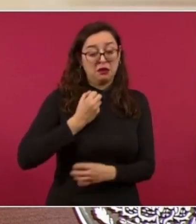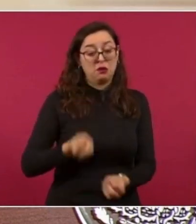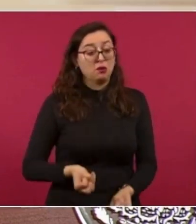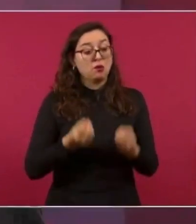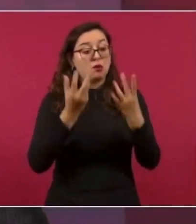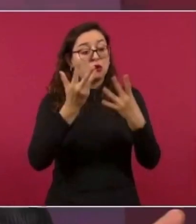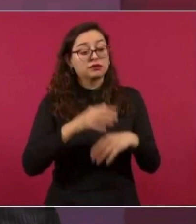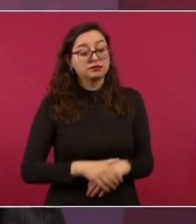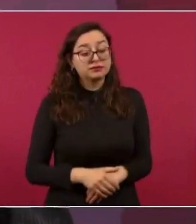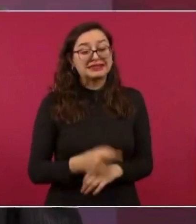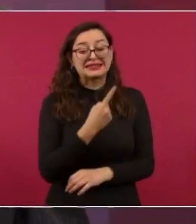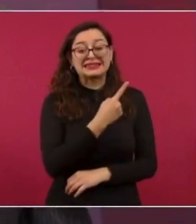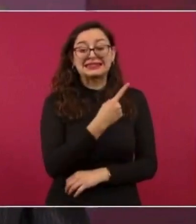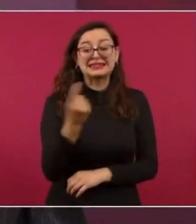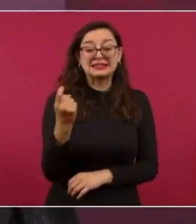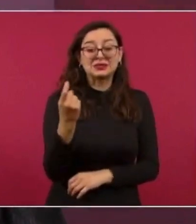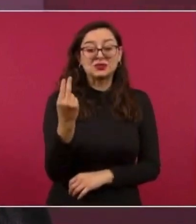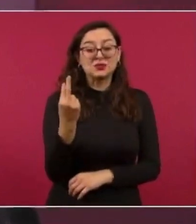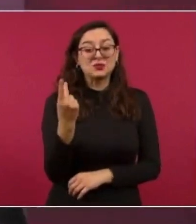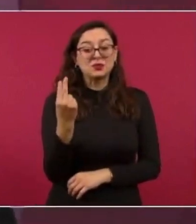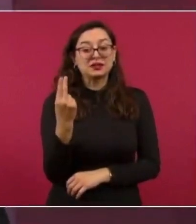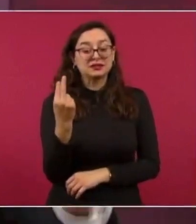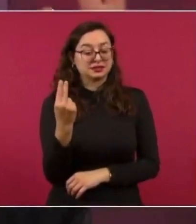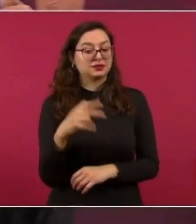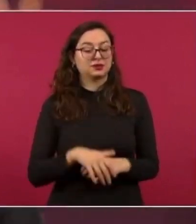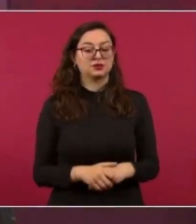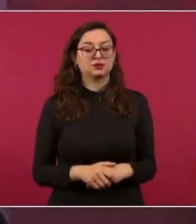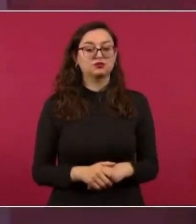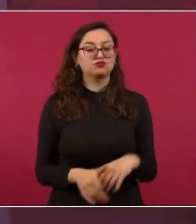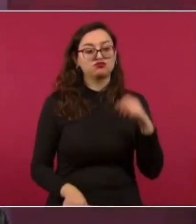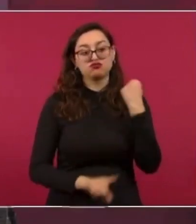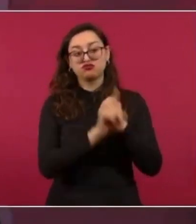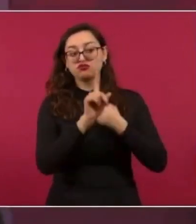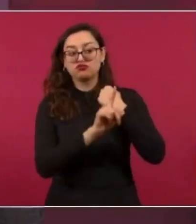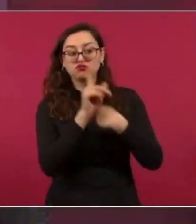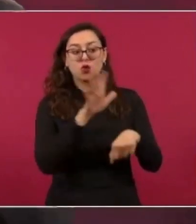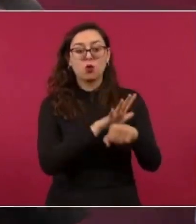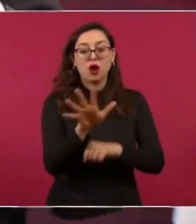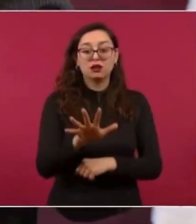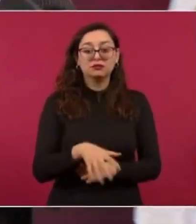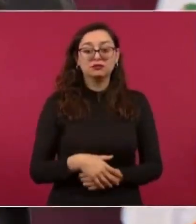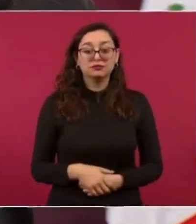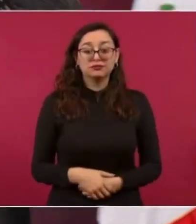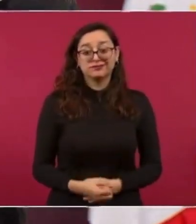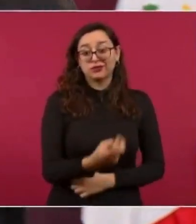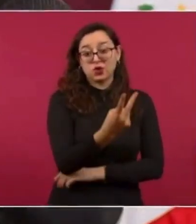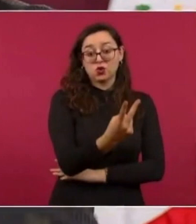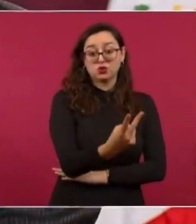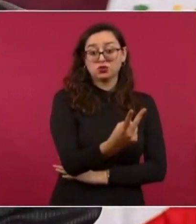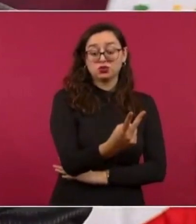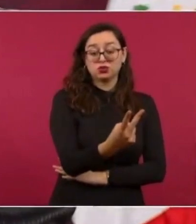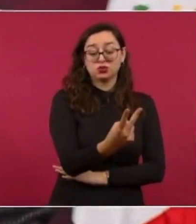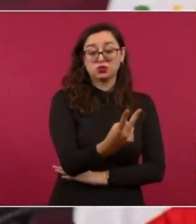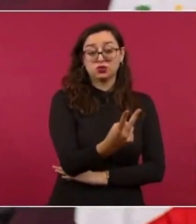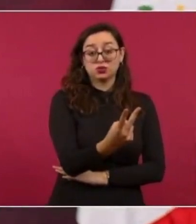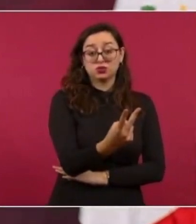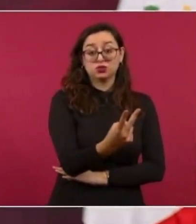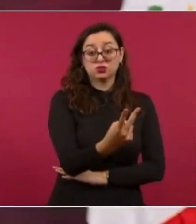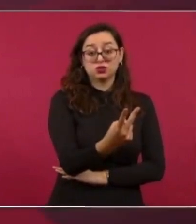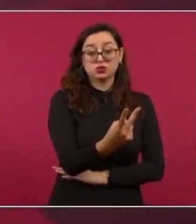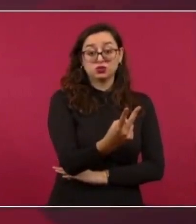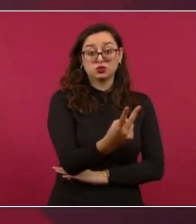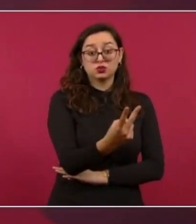y tenemos solo problemas en 2, y además tienen